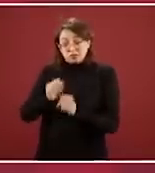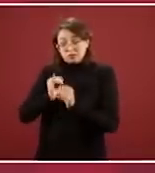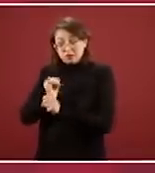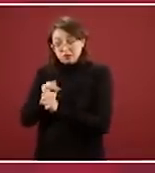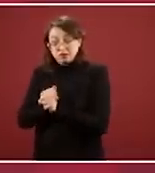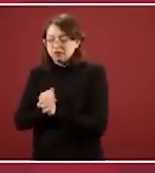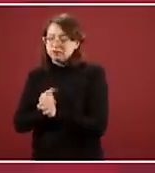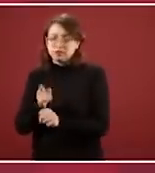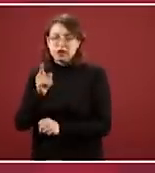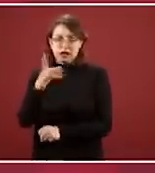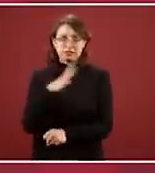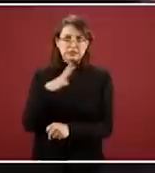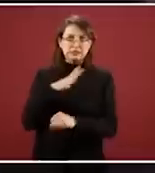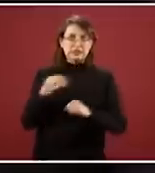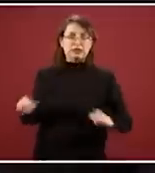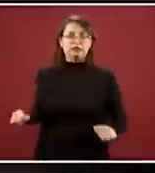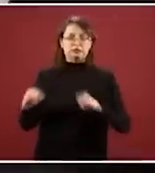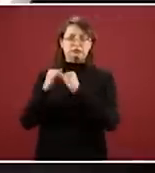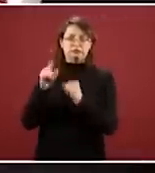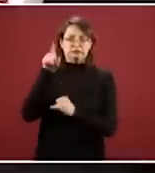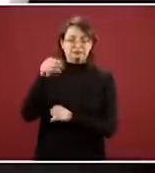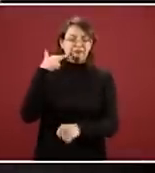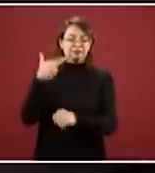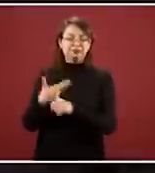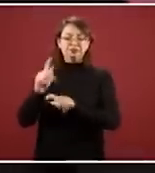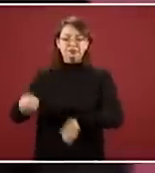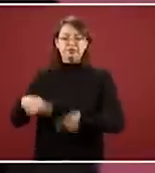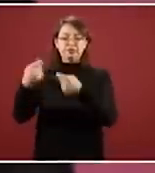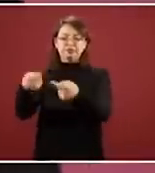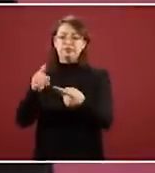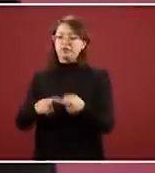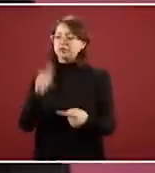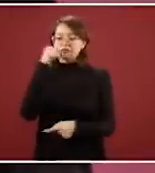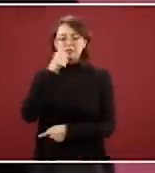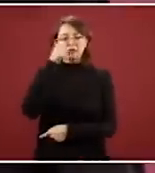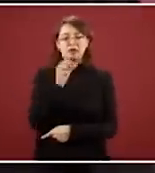responsables. En todos estos casos corresponde al Ministerio Público